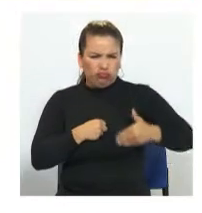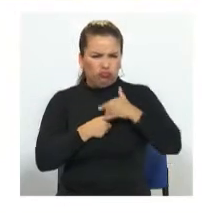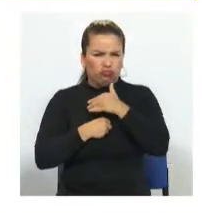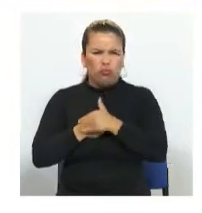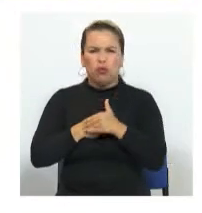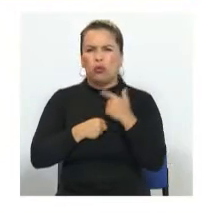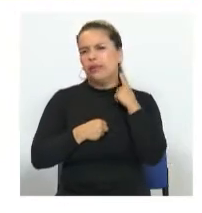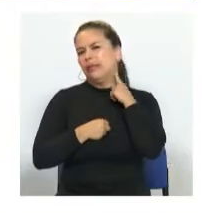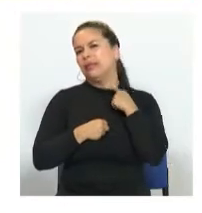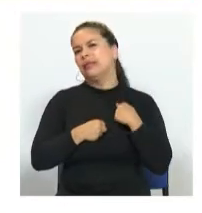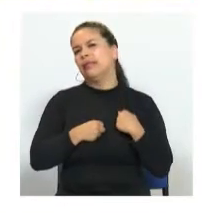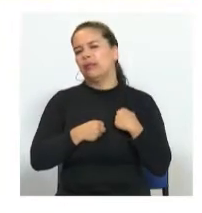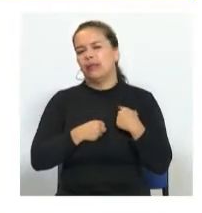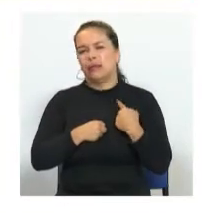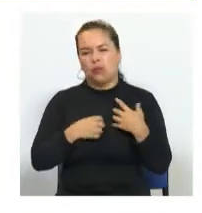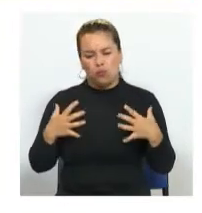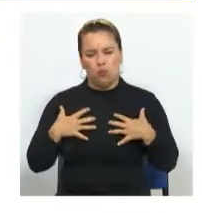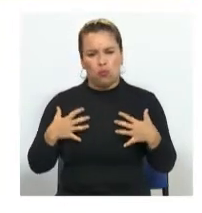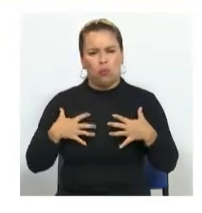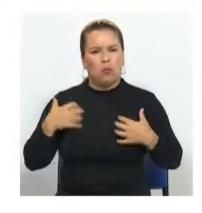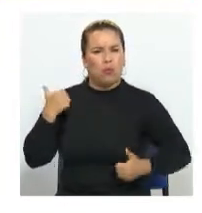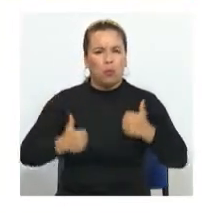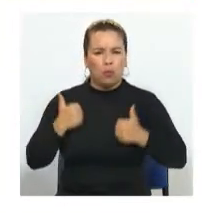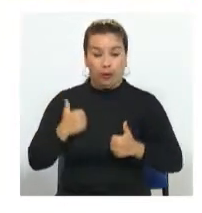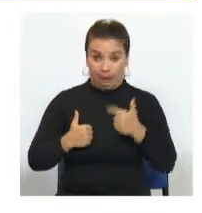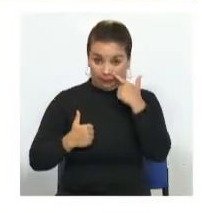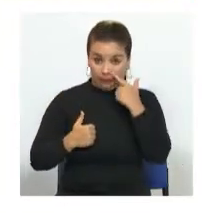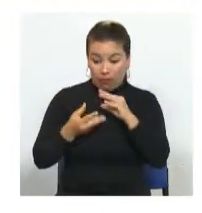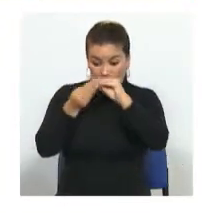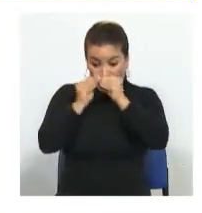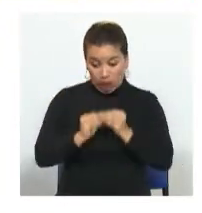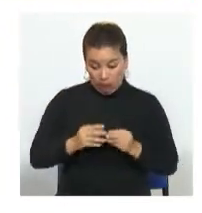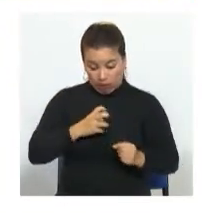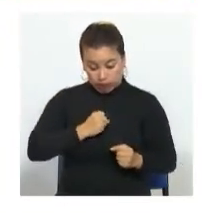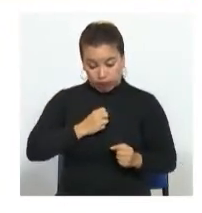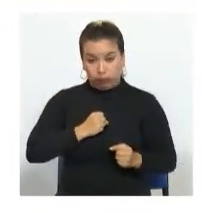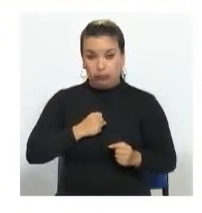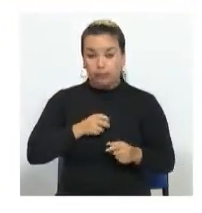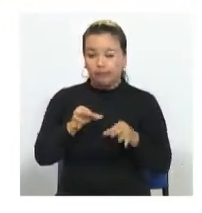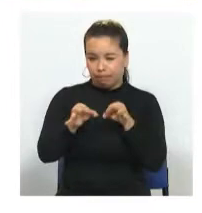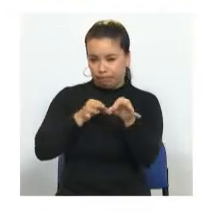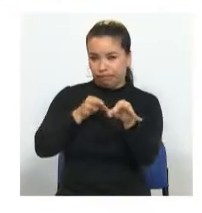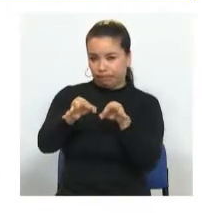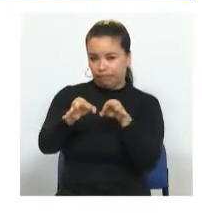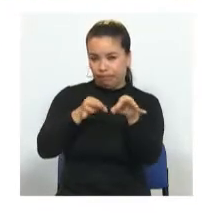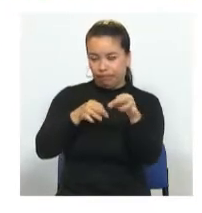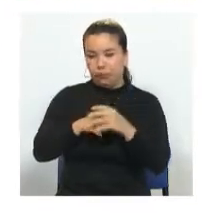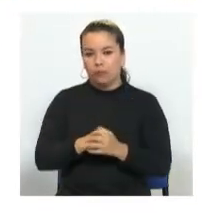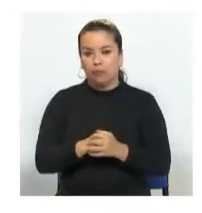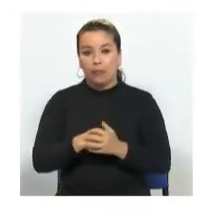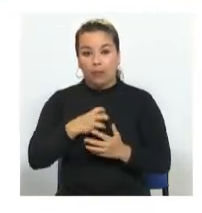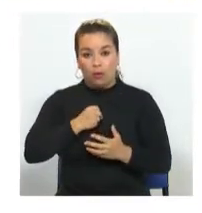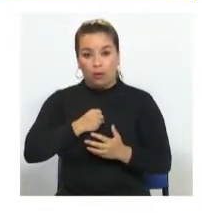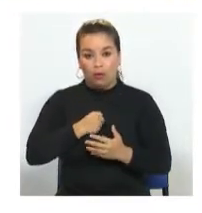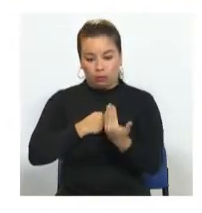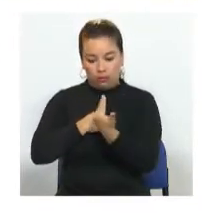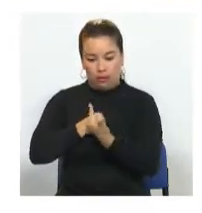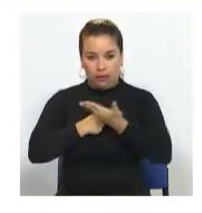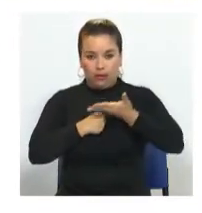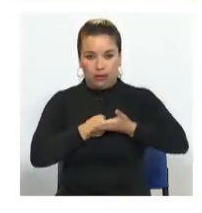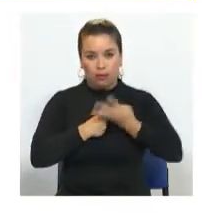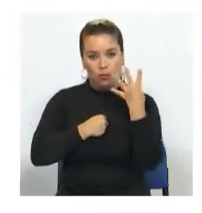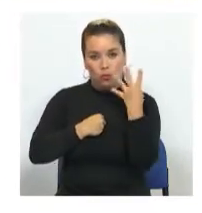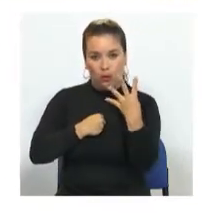pulmonar. Con respecto a la anatomía del corazón, es muy importante saber que el corazón se divide en 4 cámaras, 2